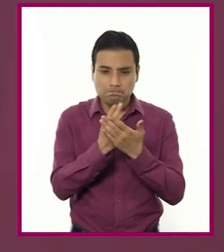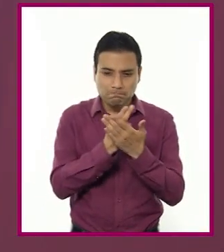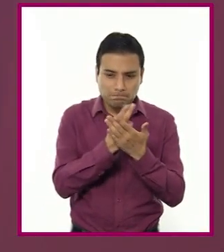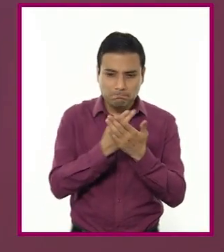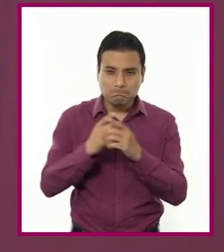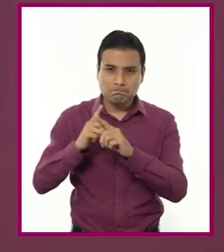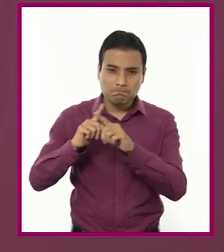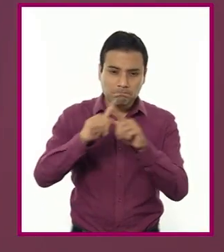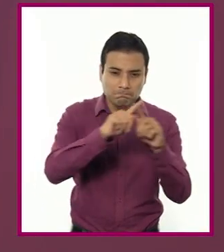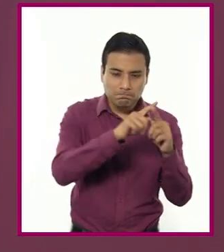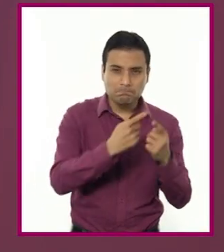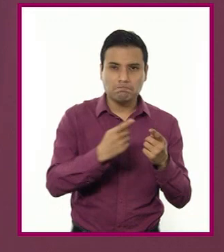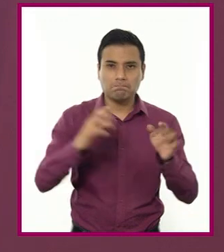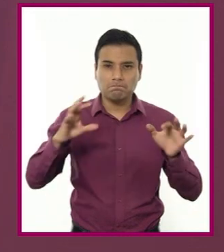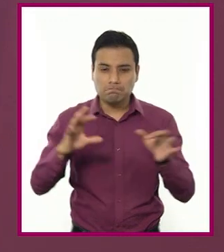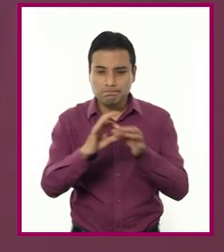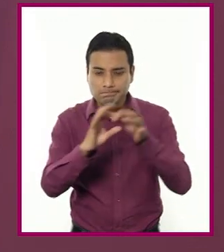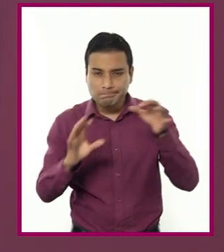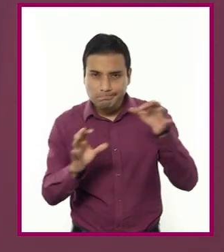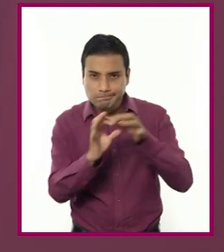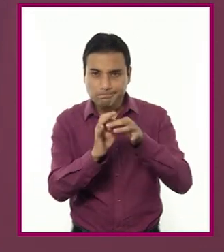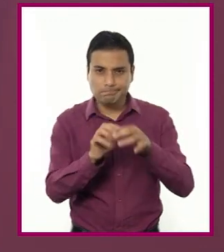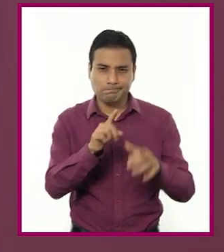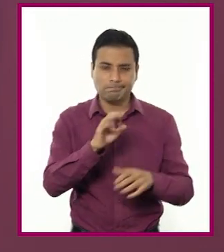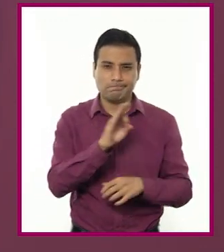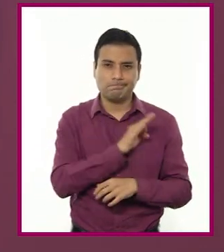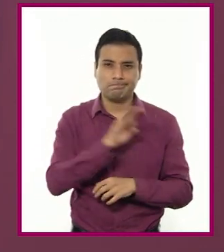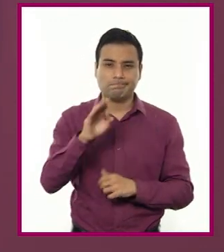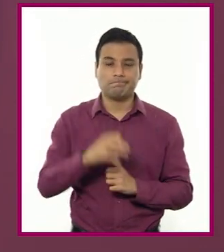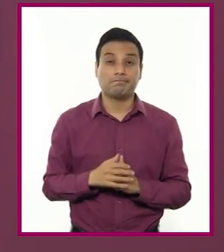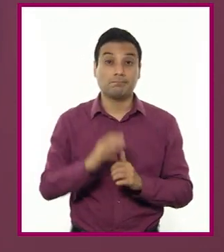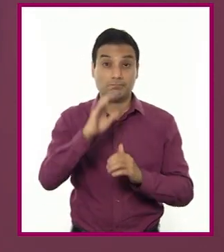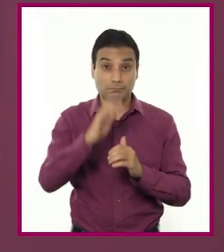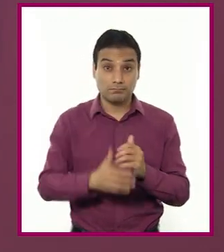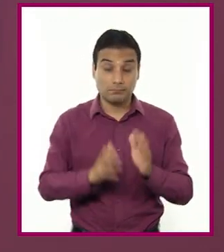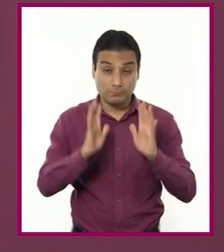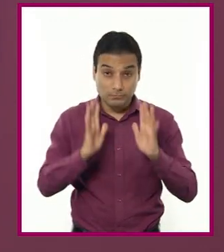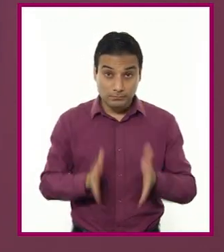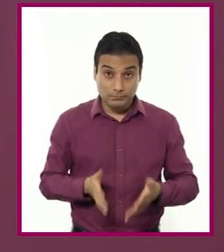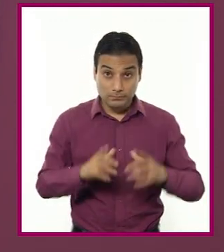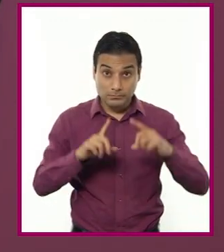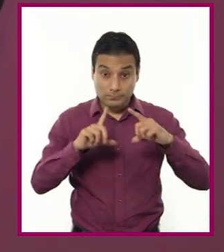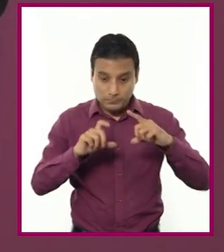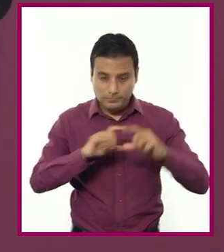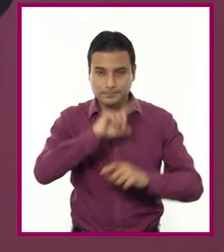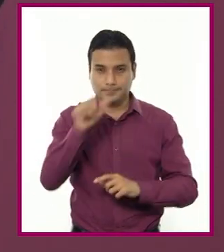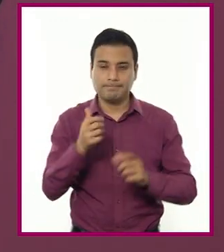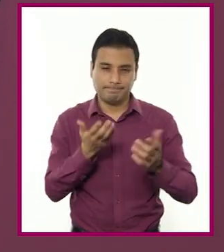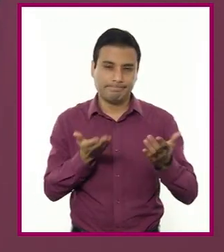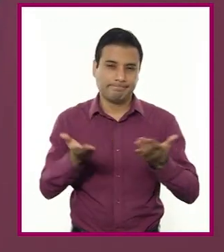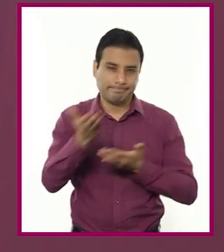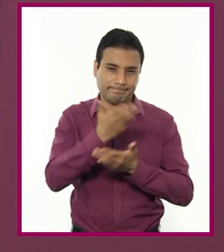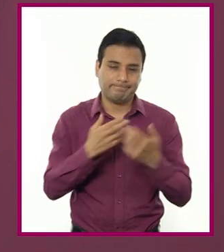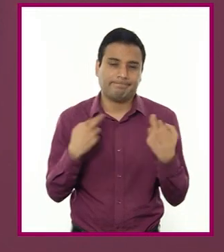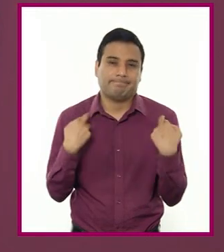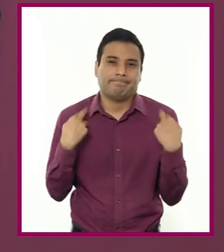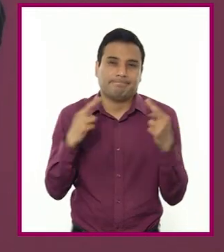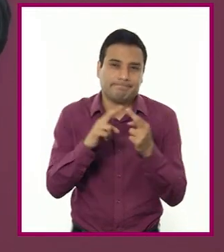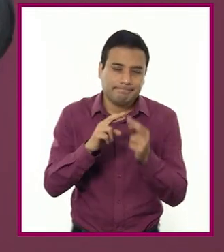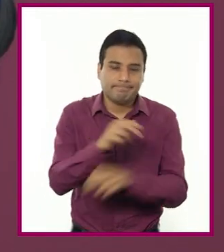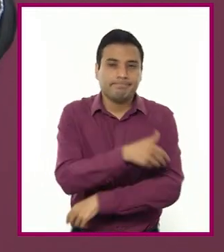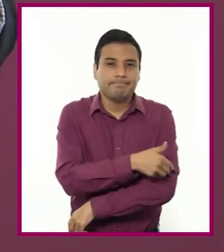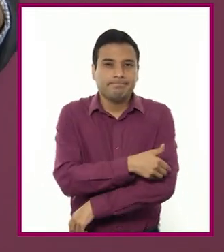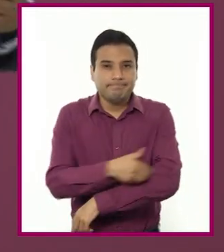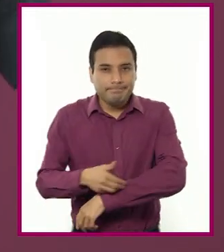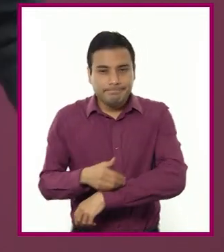que conecten las imágenes. Cuando terminen, le pueden tomar una foto y compartir con sus docentes,